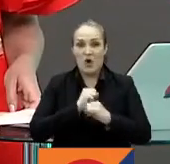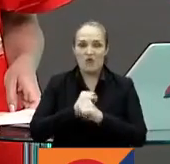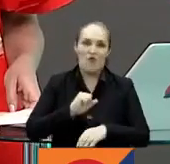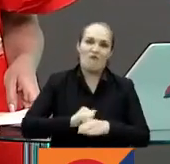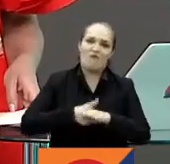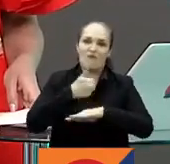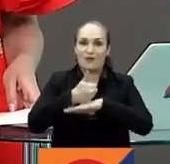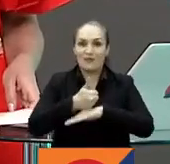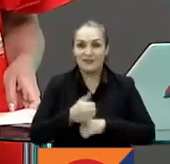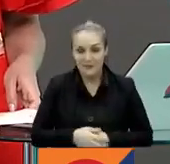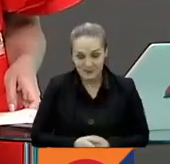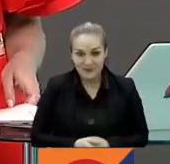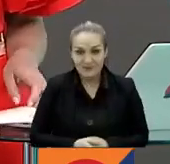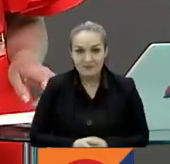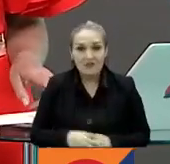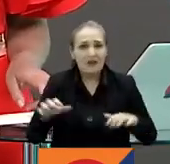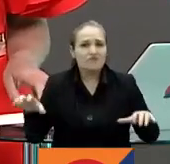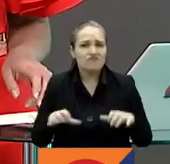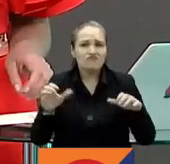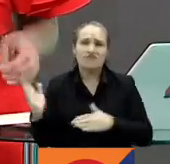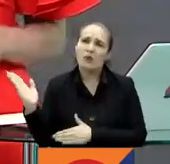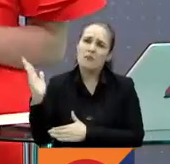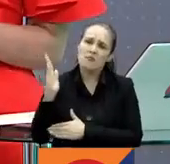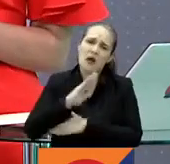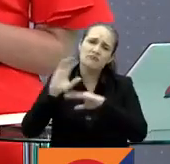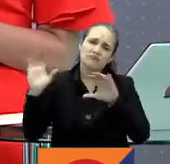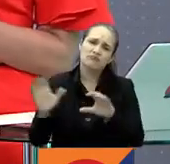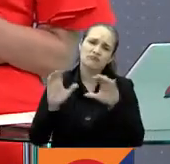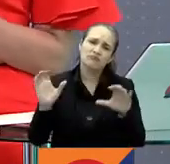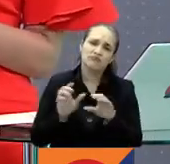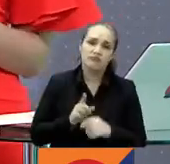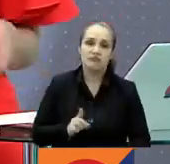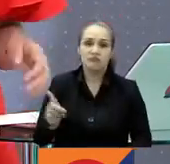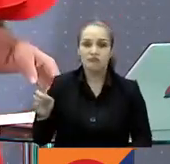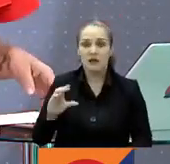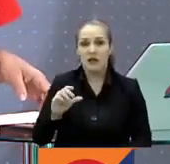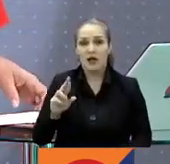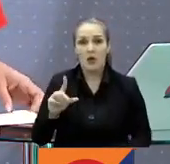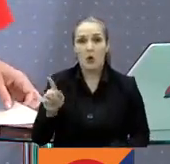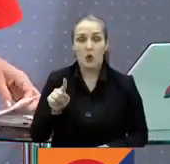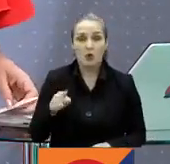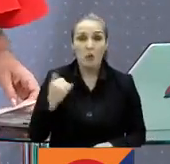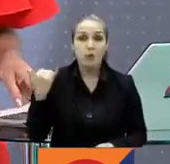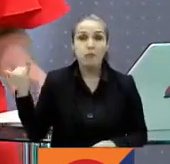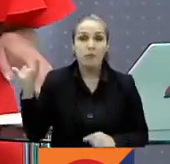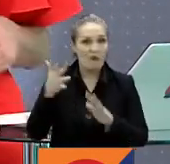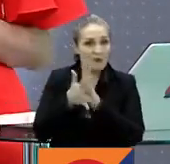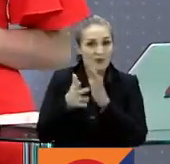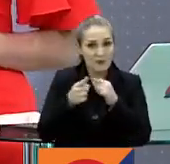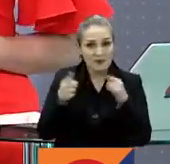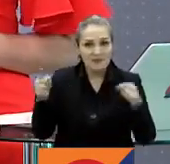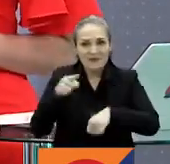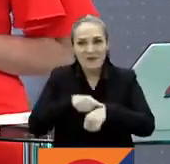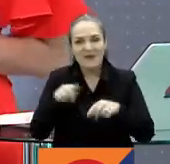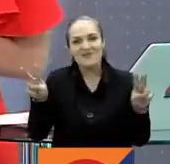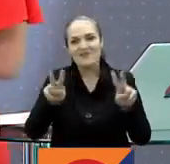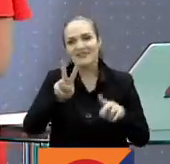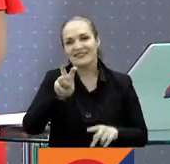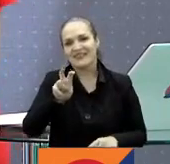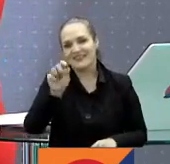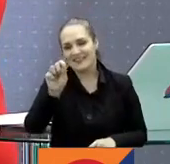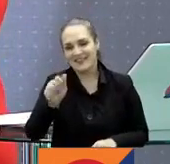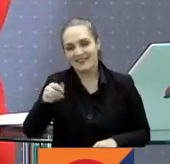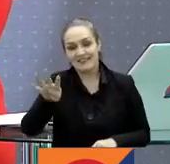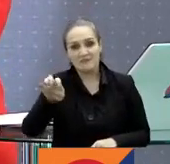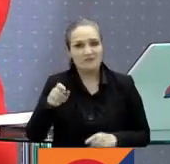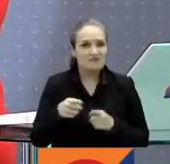adelantado diferentes actividades para conmemorar esta fecha. Carlos Gutiérrez se conecta con nosotros a esta hora, siendo las 7 y 19 de la noche. Carlos,